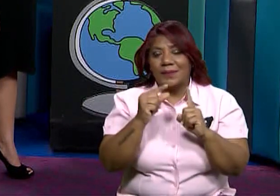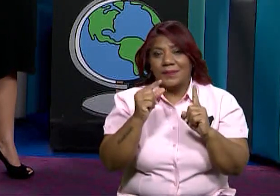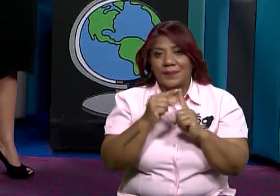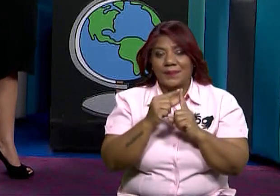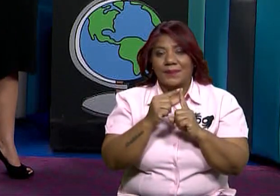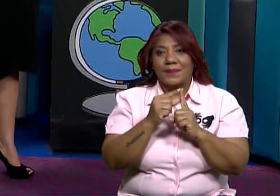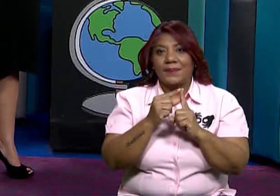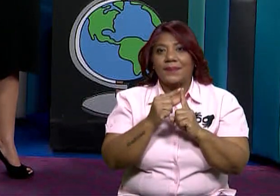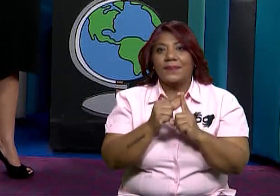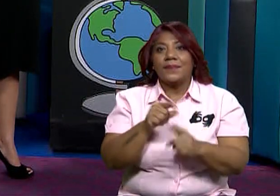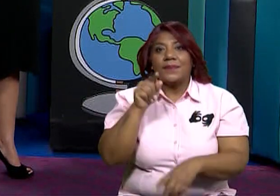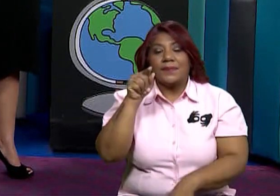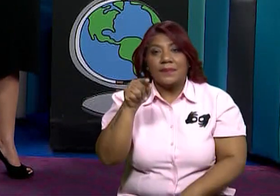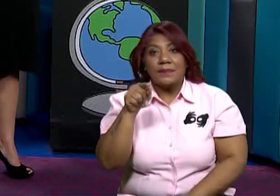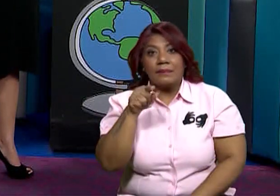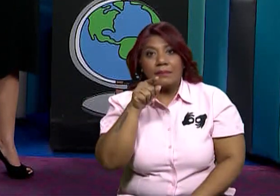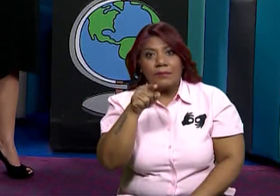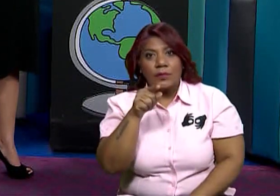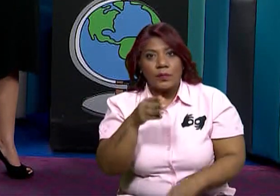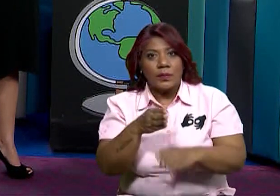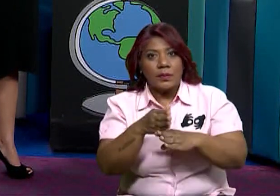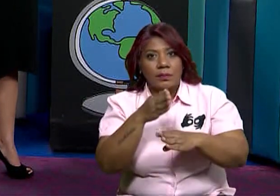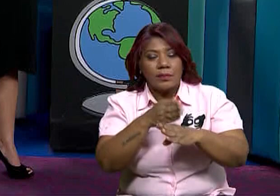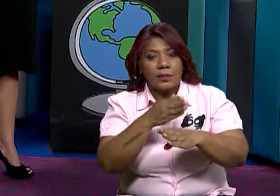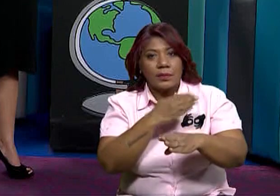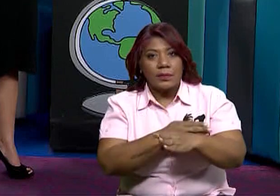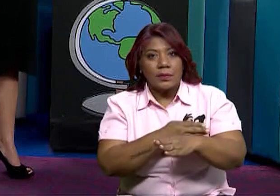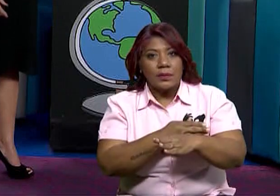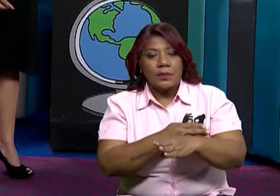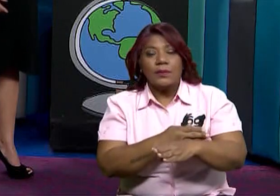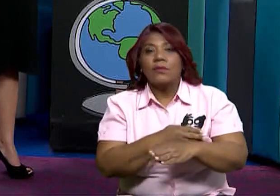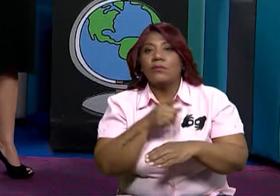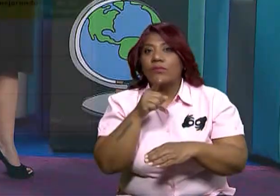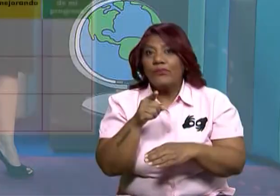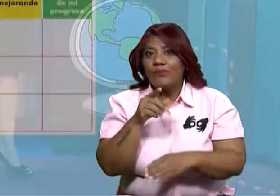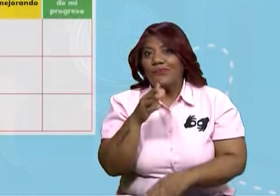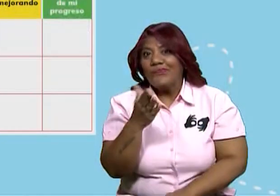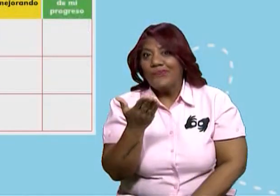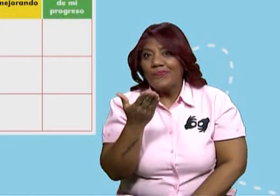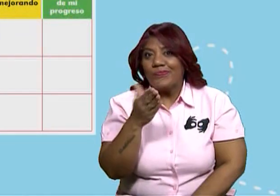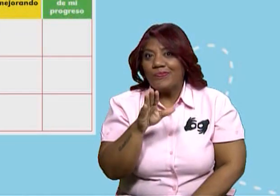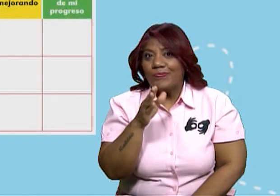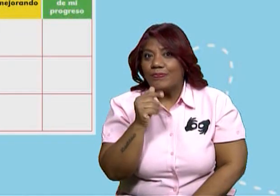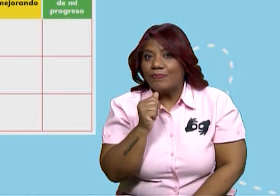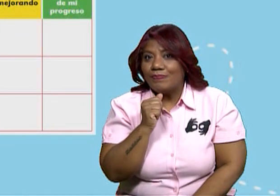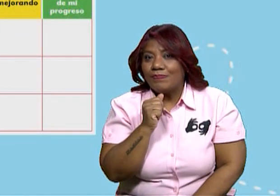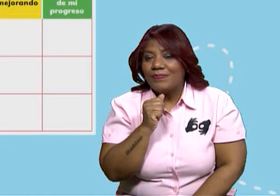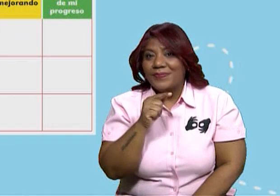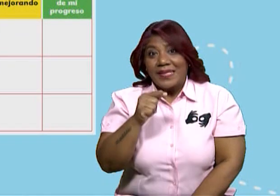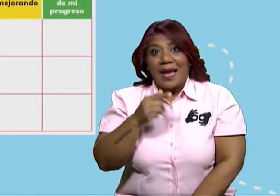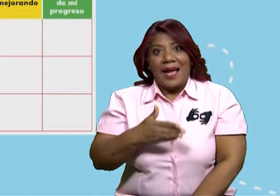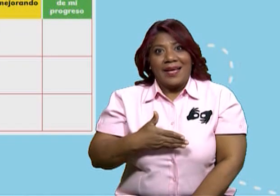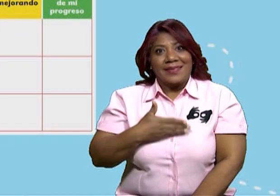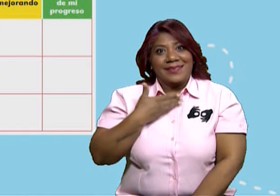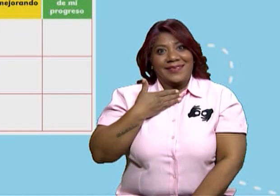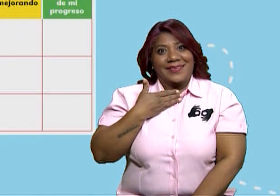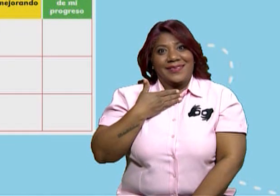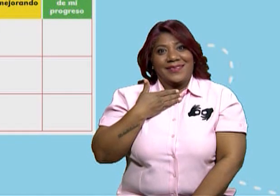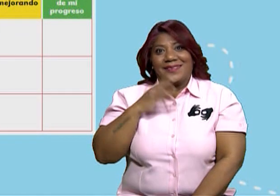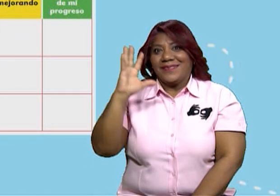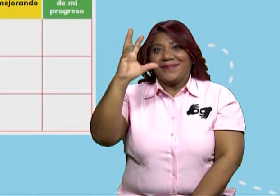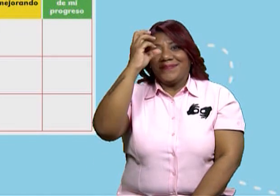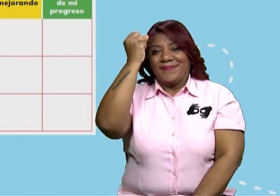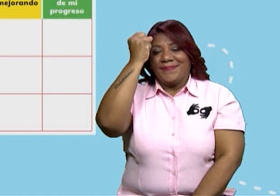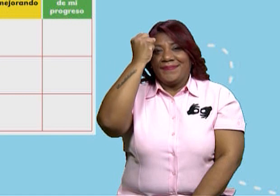aquí observas si puedes mejorar, estás mejorando o estás muy orgulloso. Recuerda